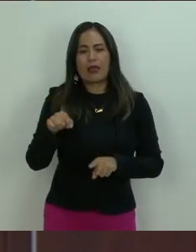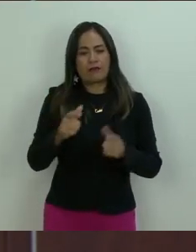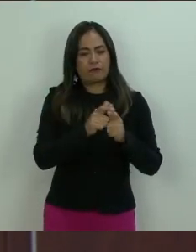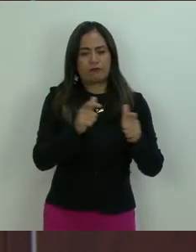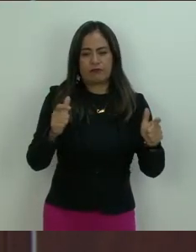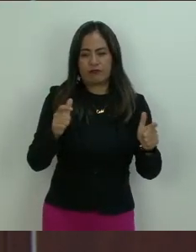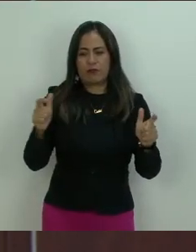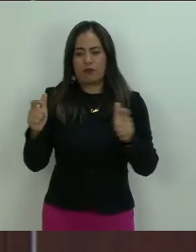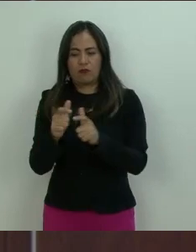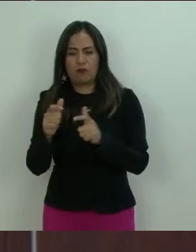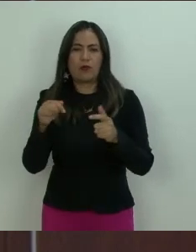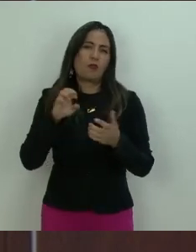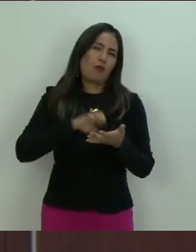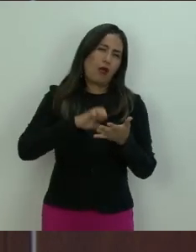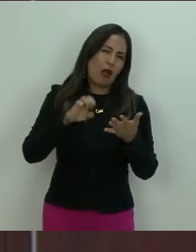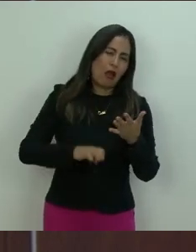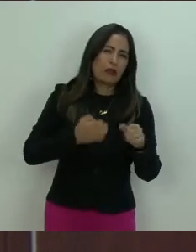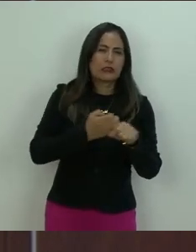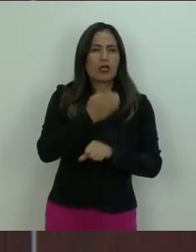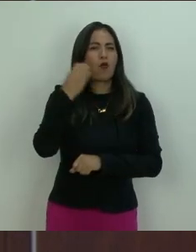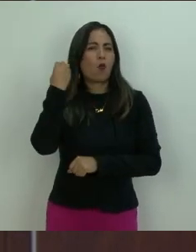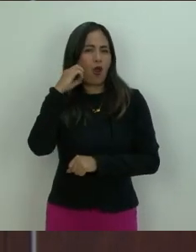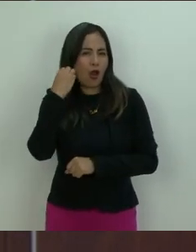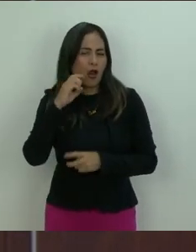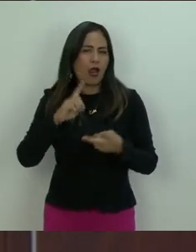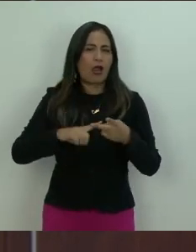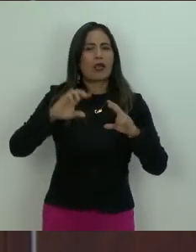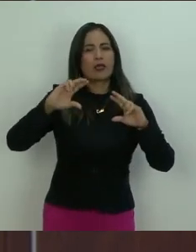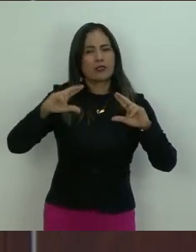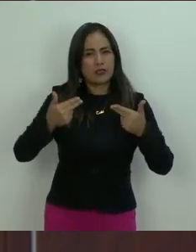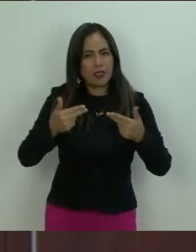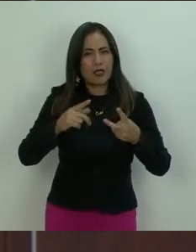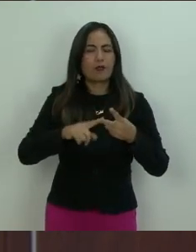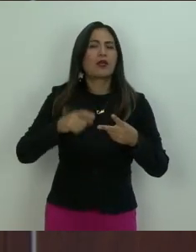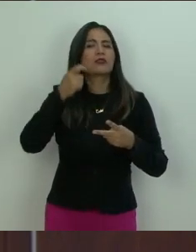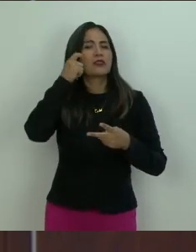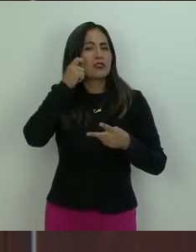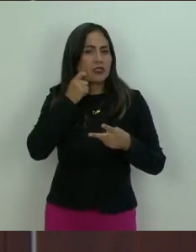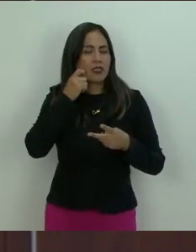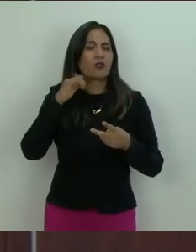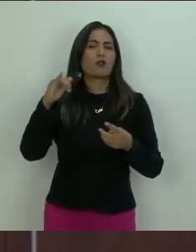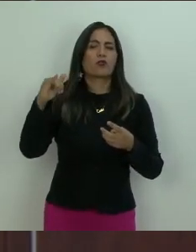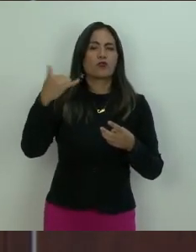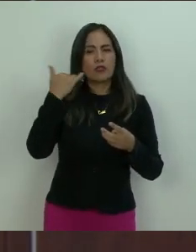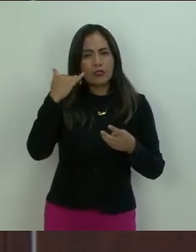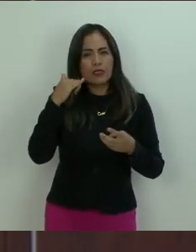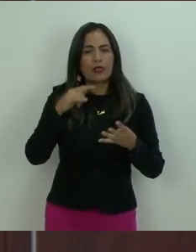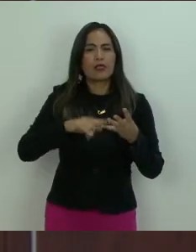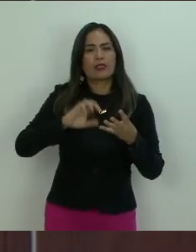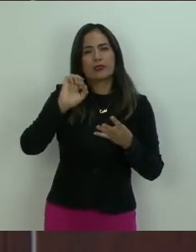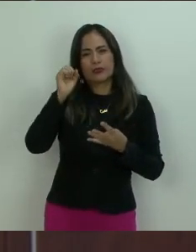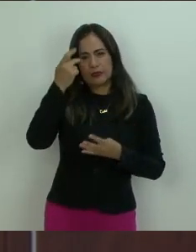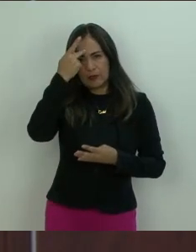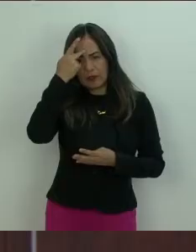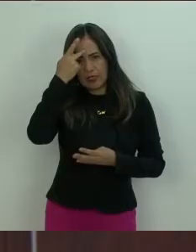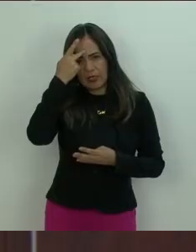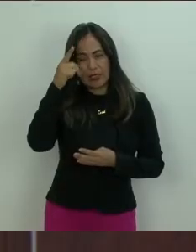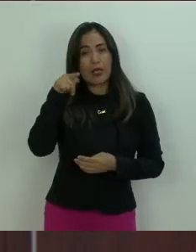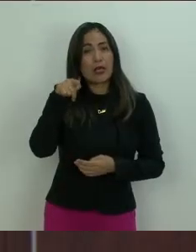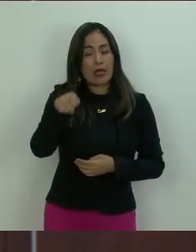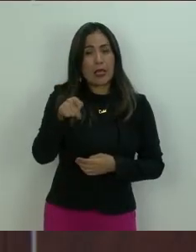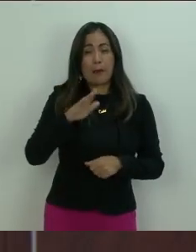Por ejemplo, Oaxaca, o Chiapas, o Guerrero, o Yucatán, o San Luis Potosí, donde haya